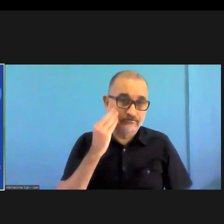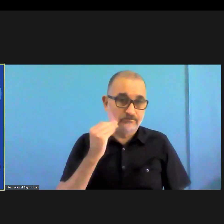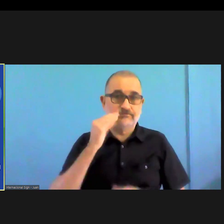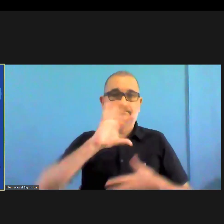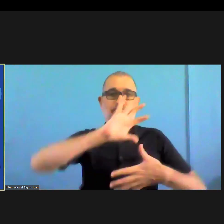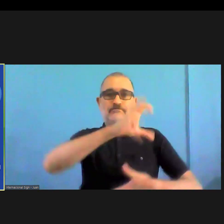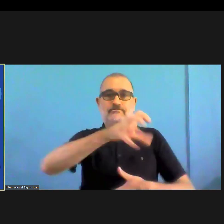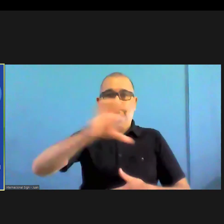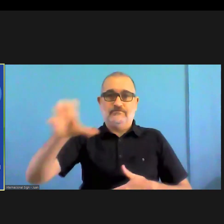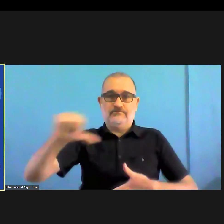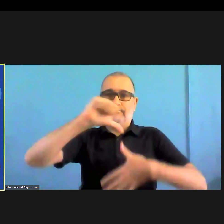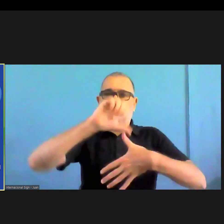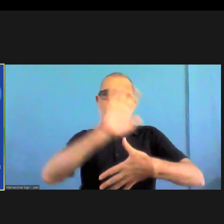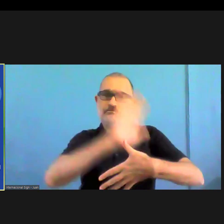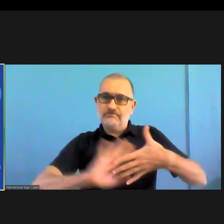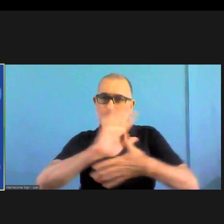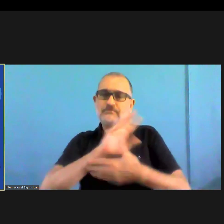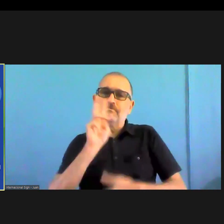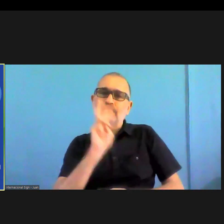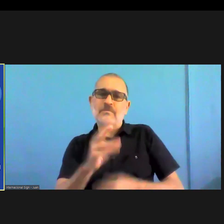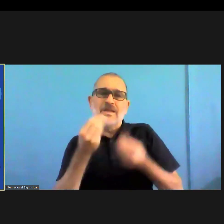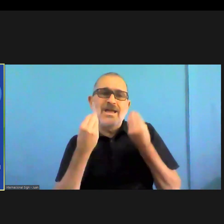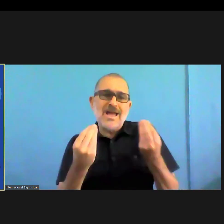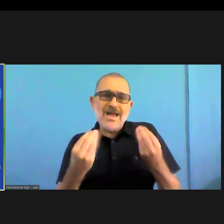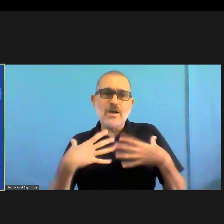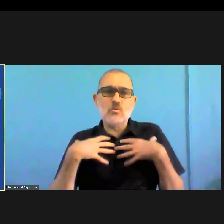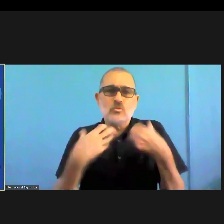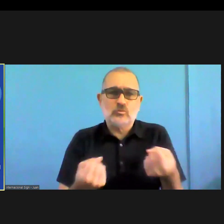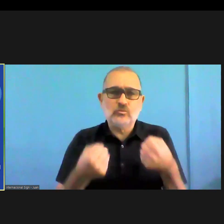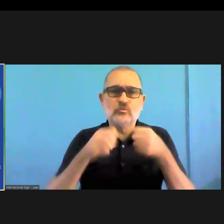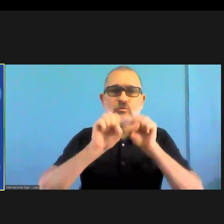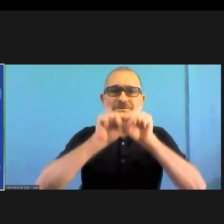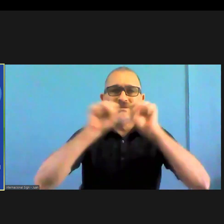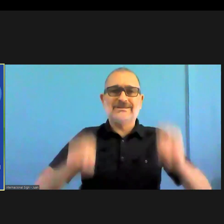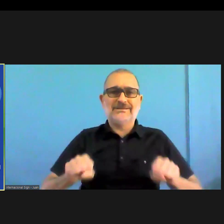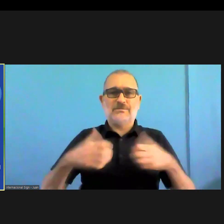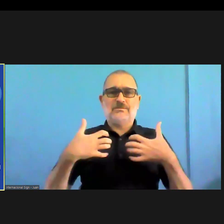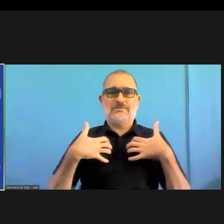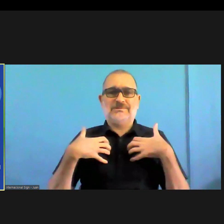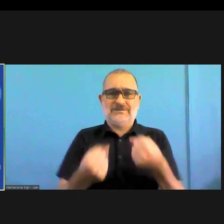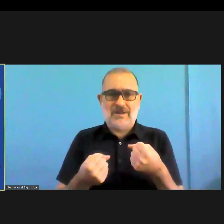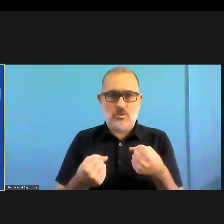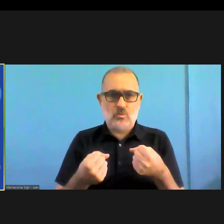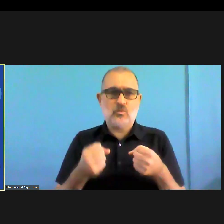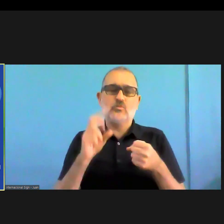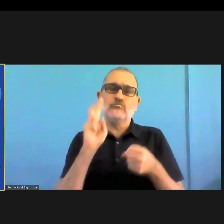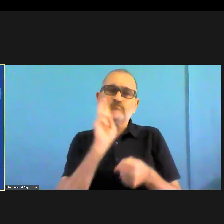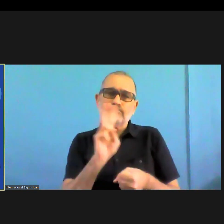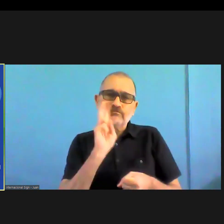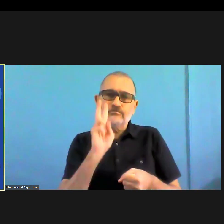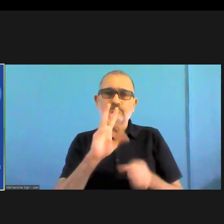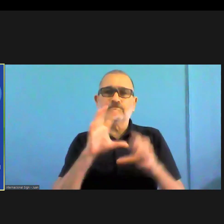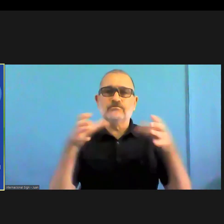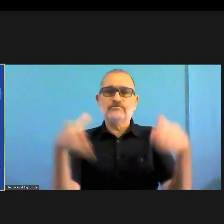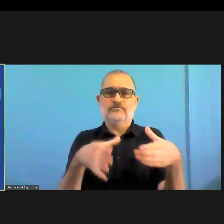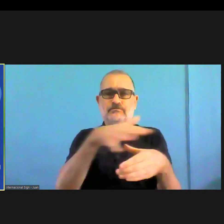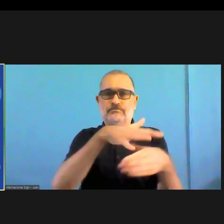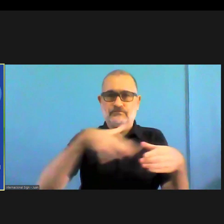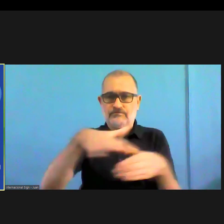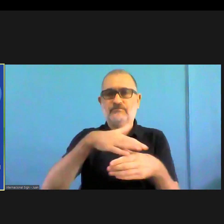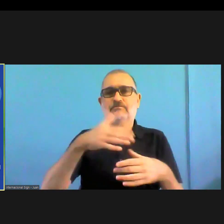han fortalecido para garantizar la continuidad de la atención a las personas con ENT durante la pandemia de la COVID.